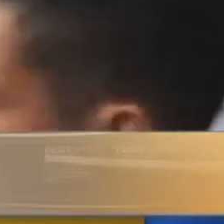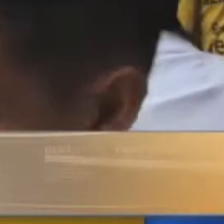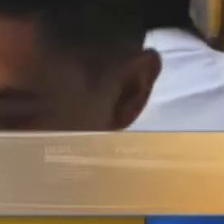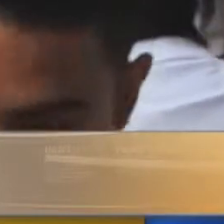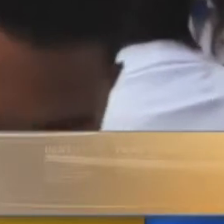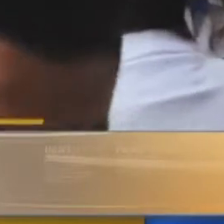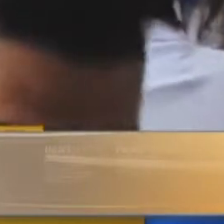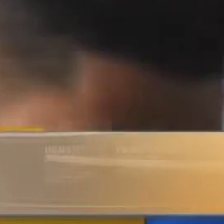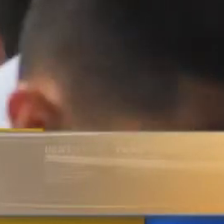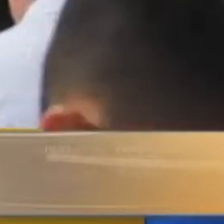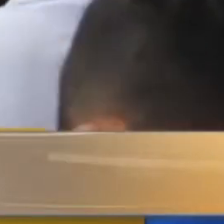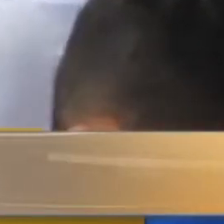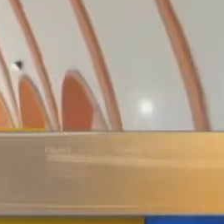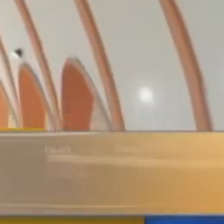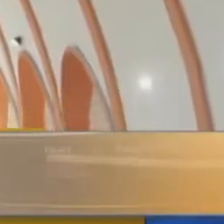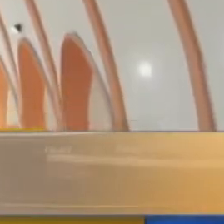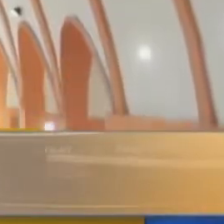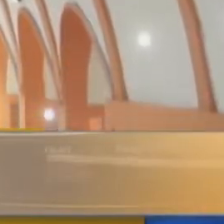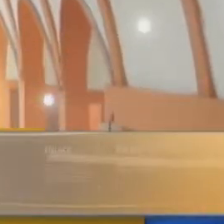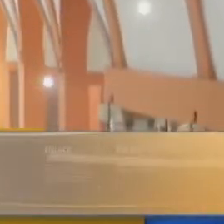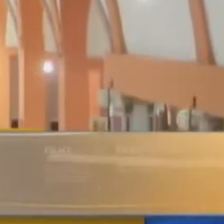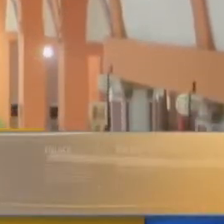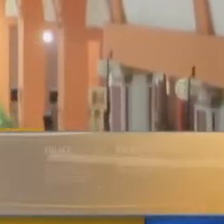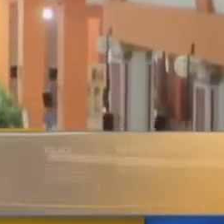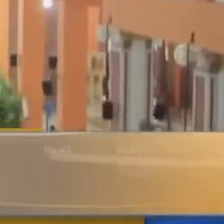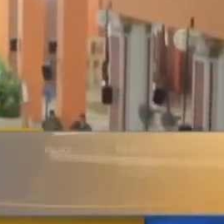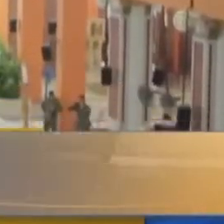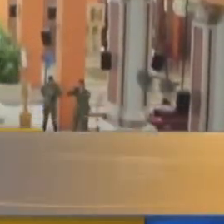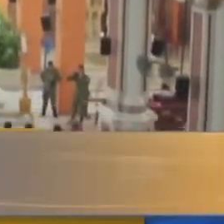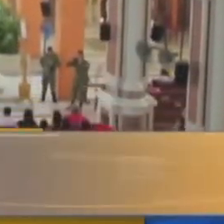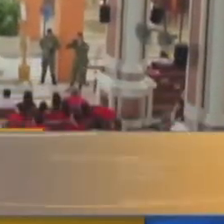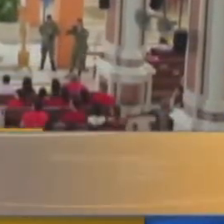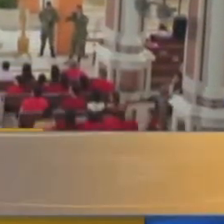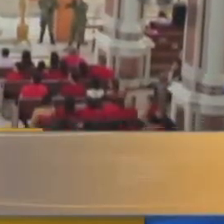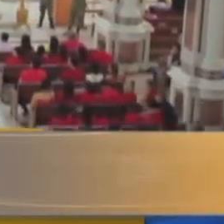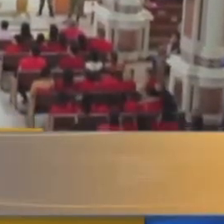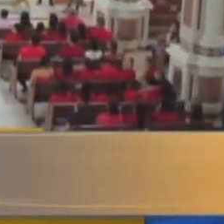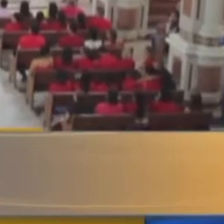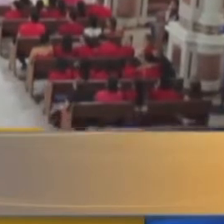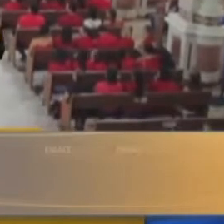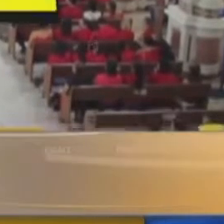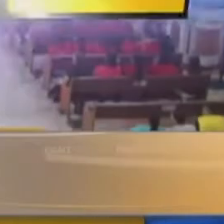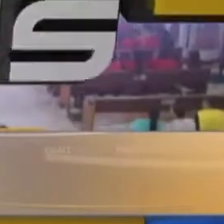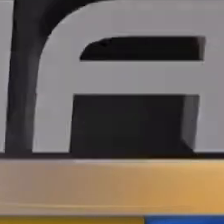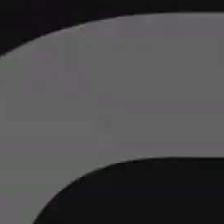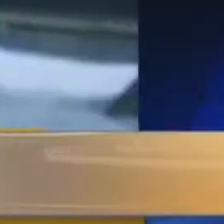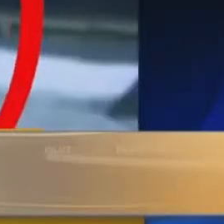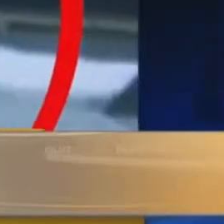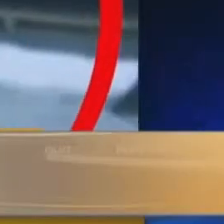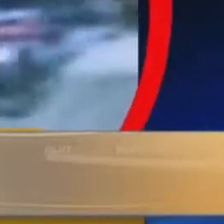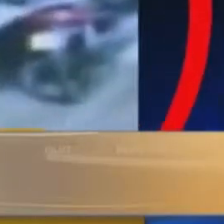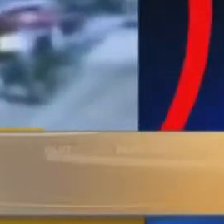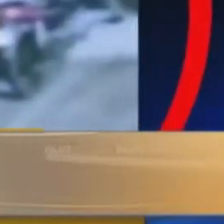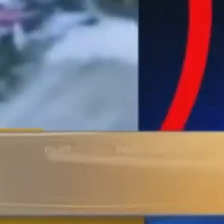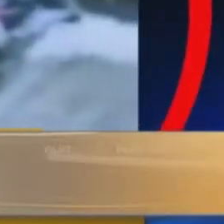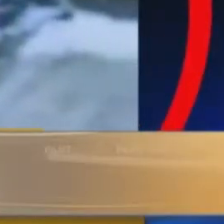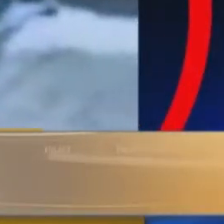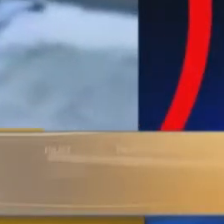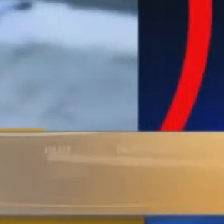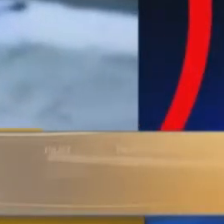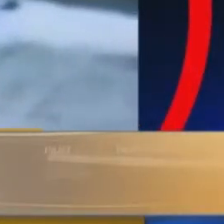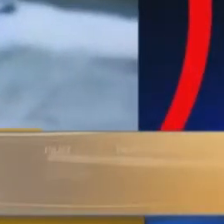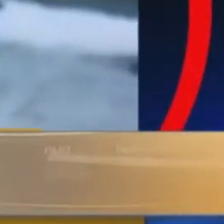actividades del aniversario 95 de la ciudad. Autoridades participaron de estos eventos culturales y eclesiásticos. En este video quedó grabado